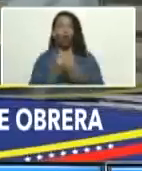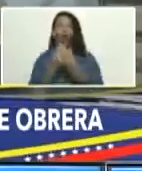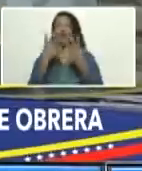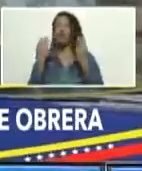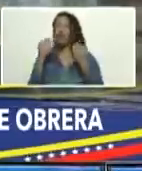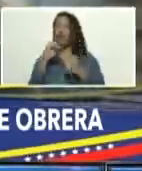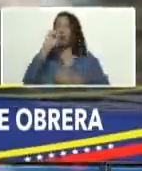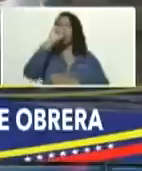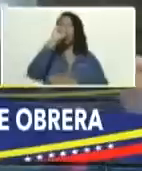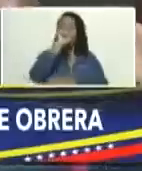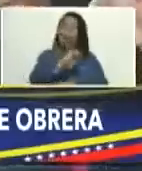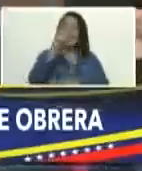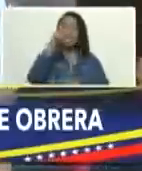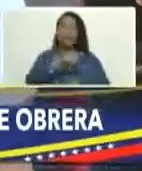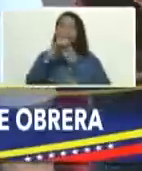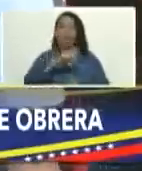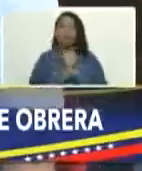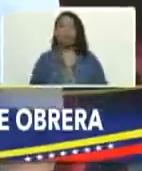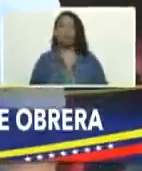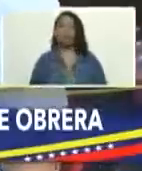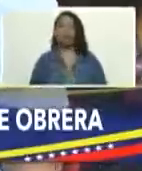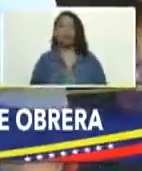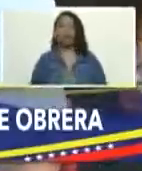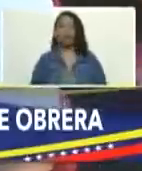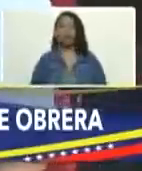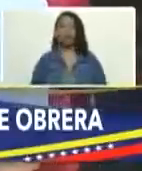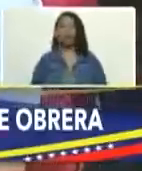lo ha necesitado.